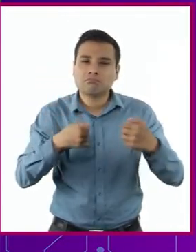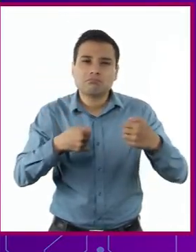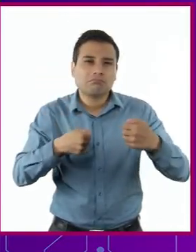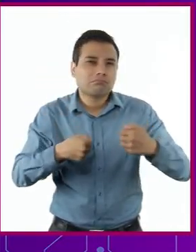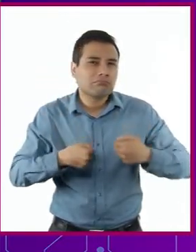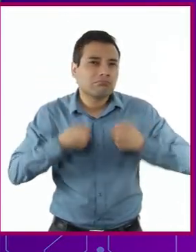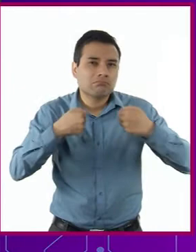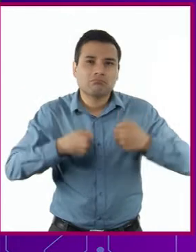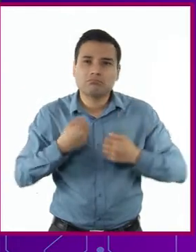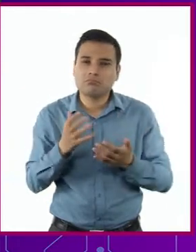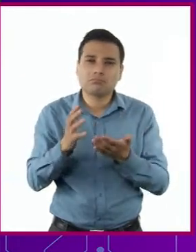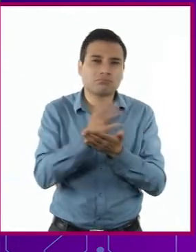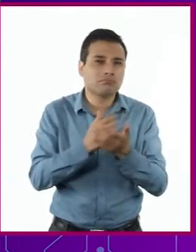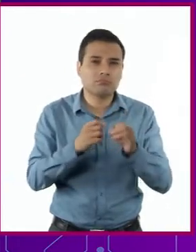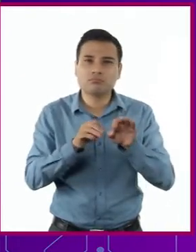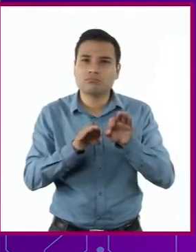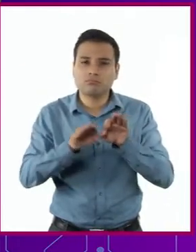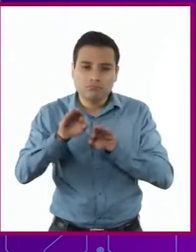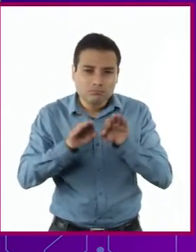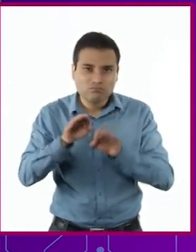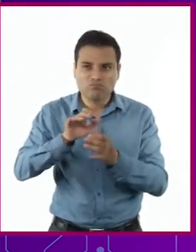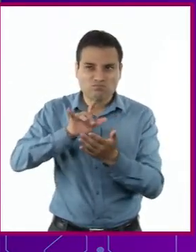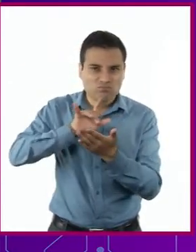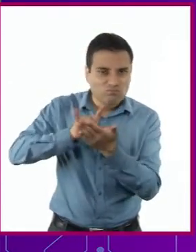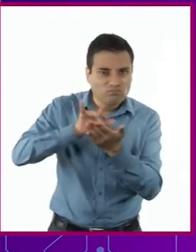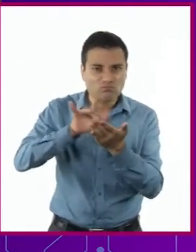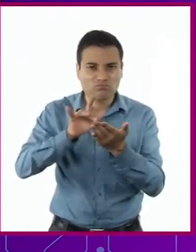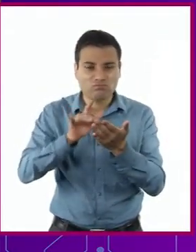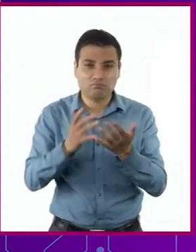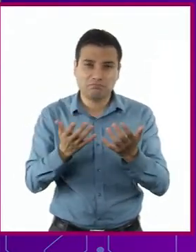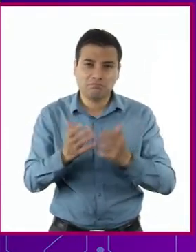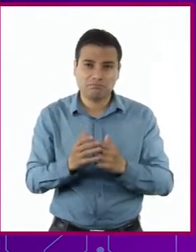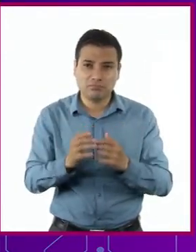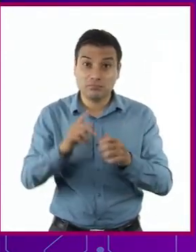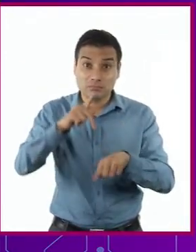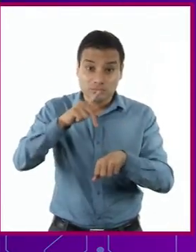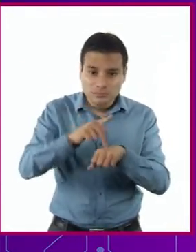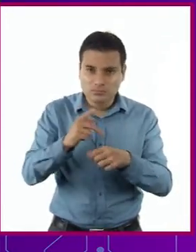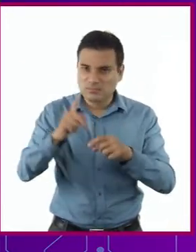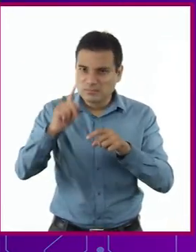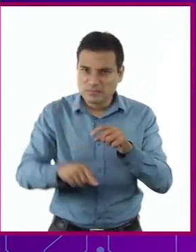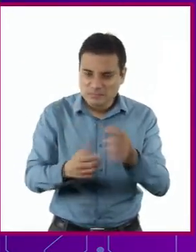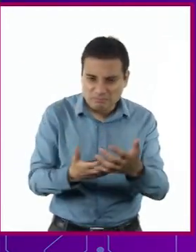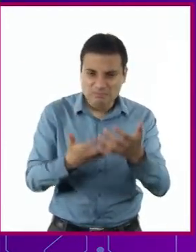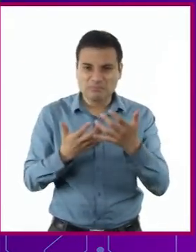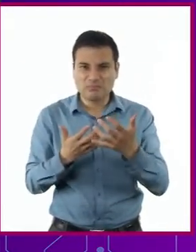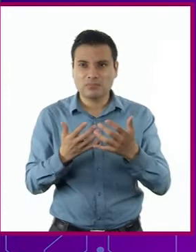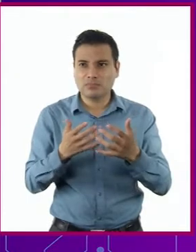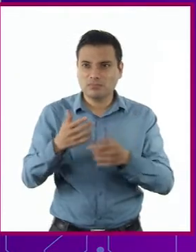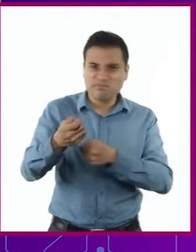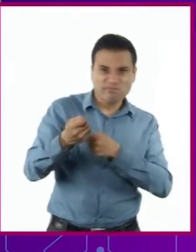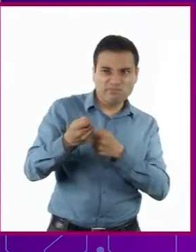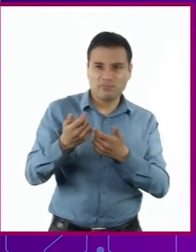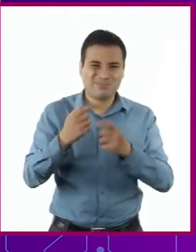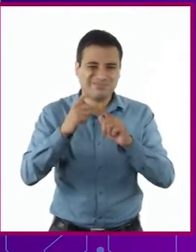de trabajar, apoyar en lo que se pudiera, quitando una piedra, jalando una cuerda.